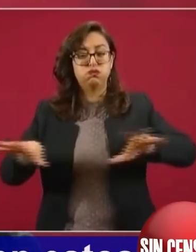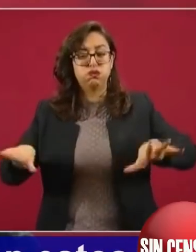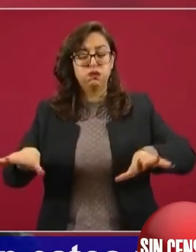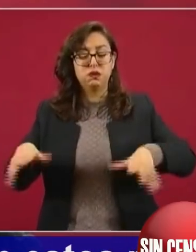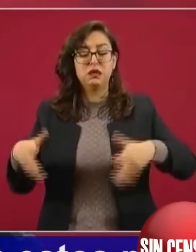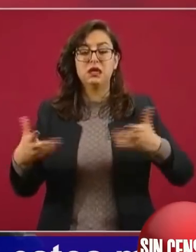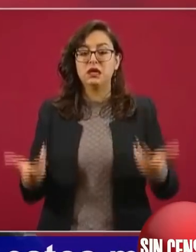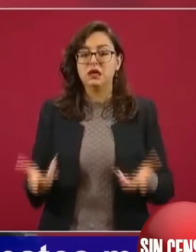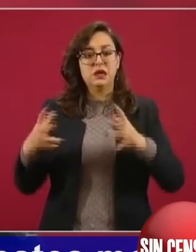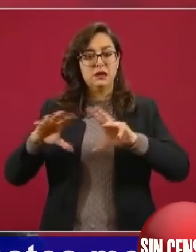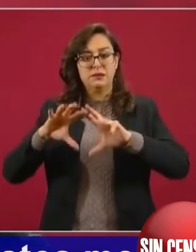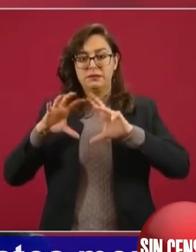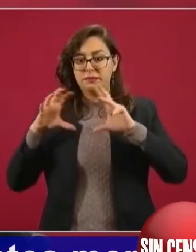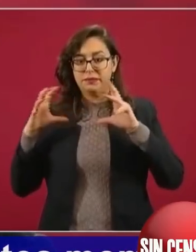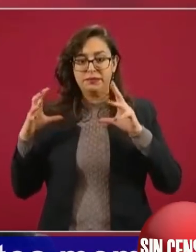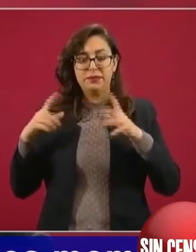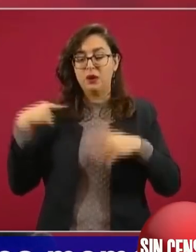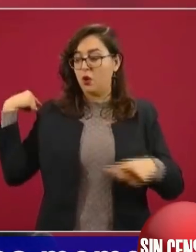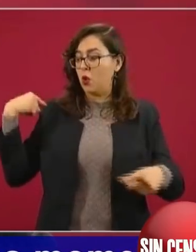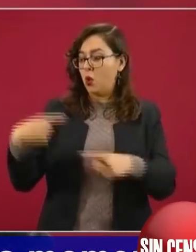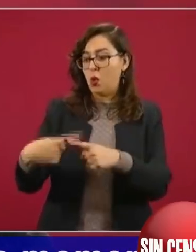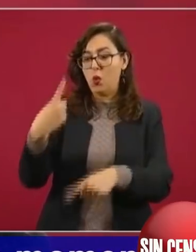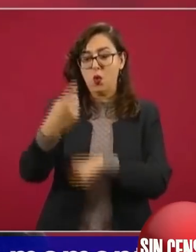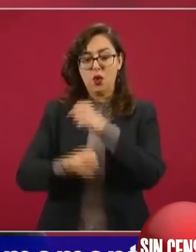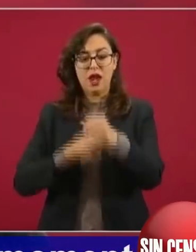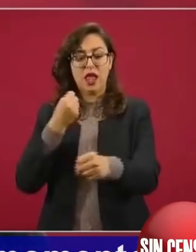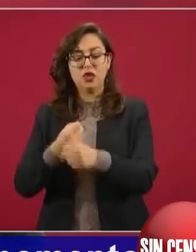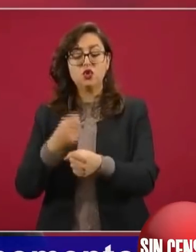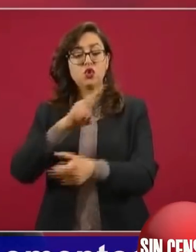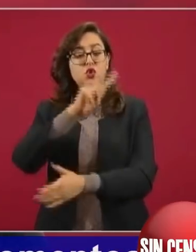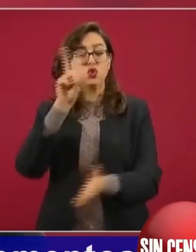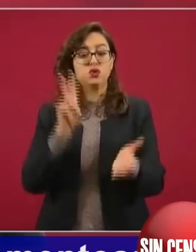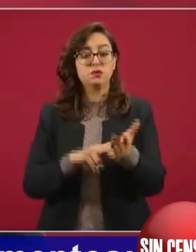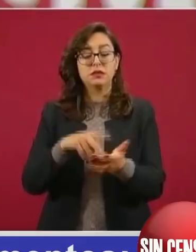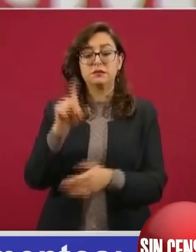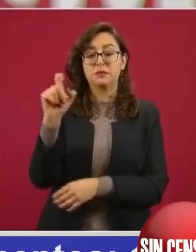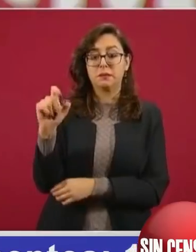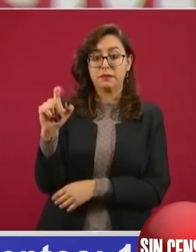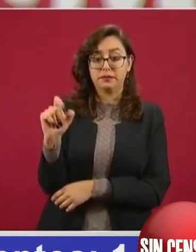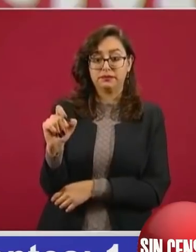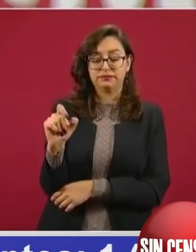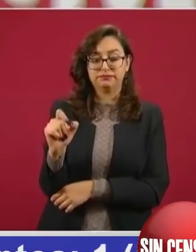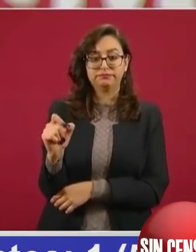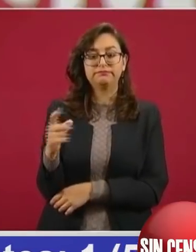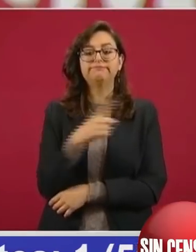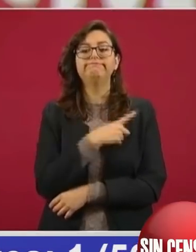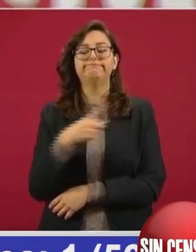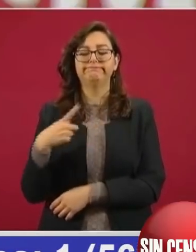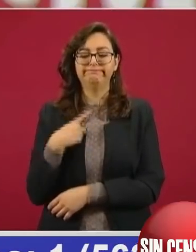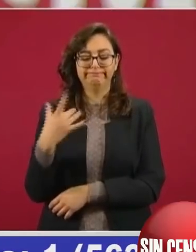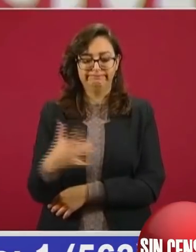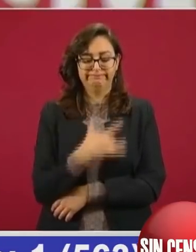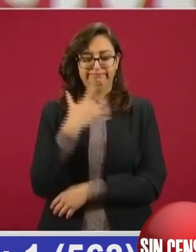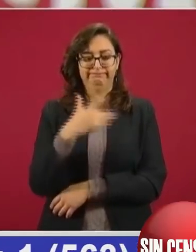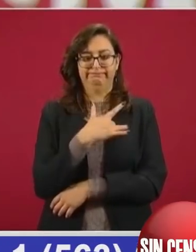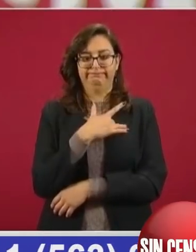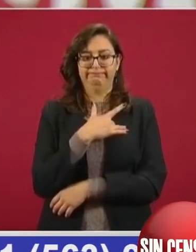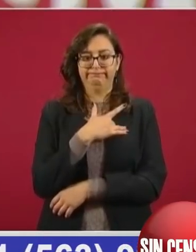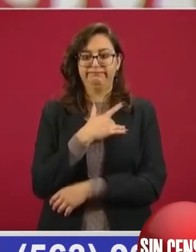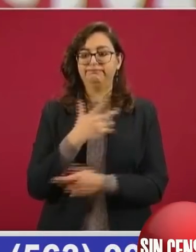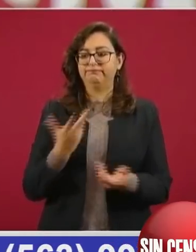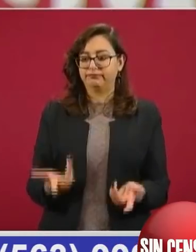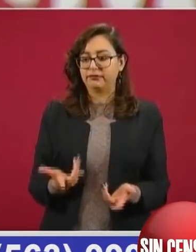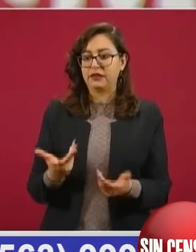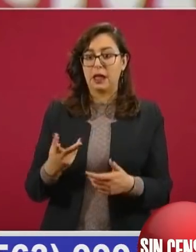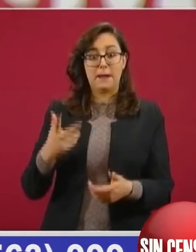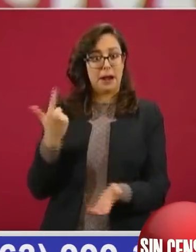abarcado prácticamente todo el año 2020, mantengamos la capacidad de reducir el